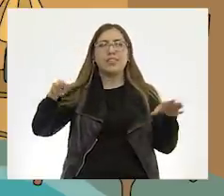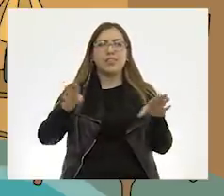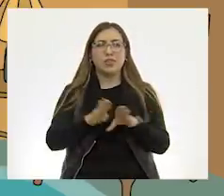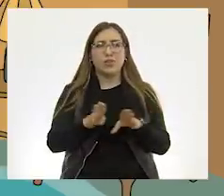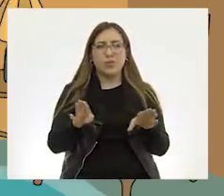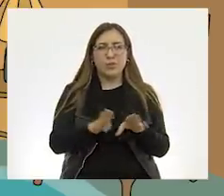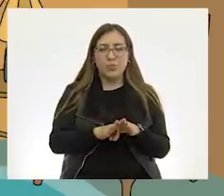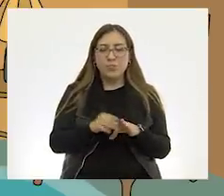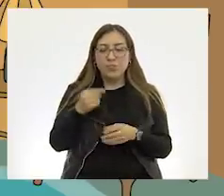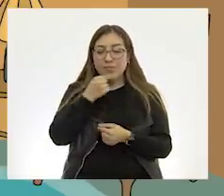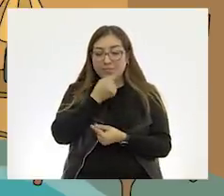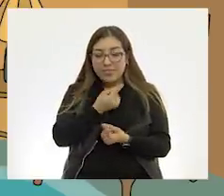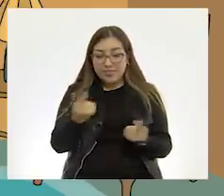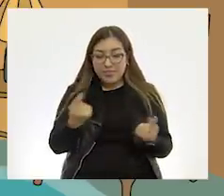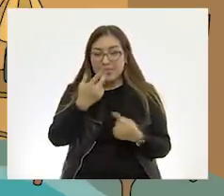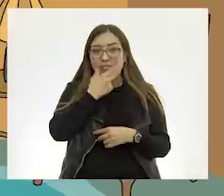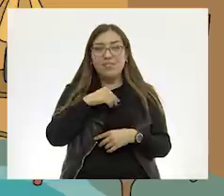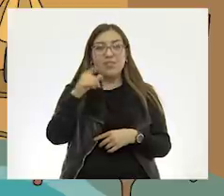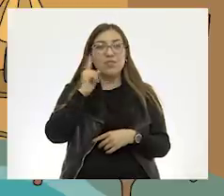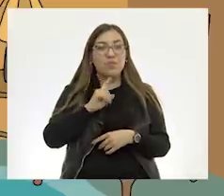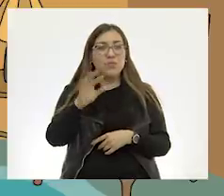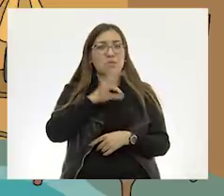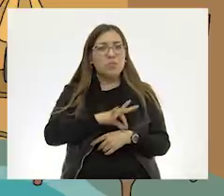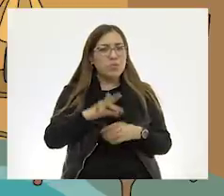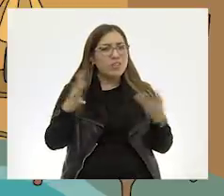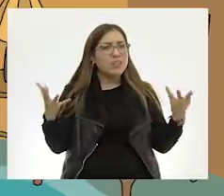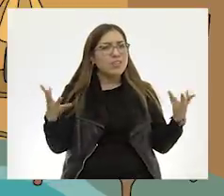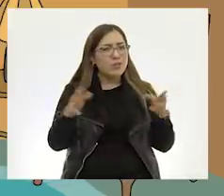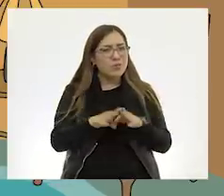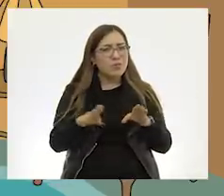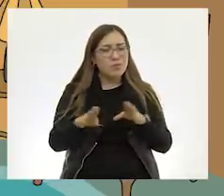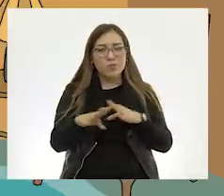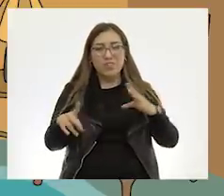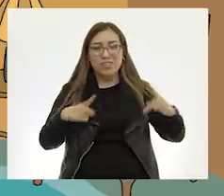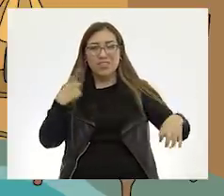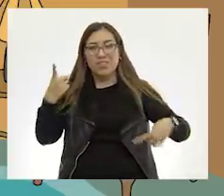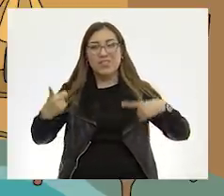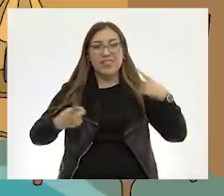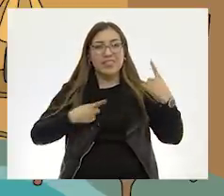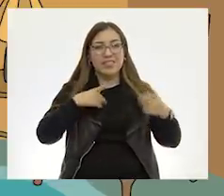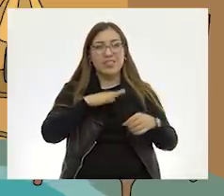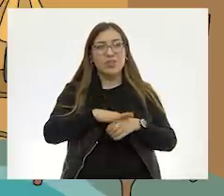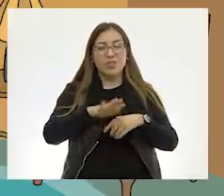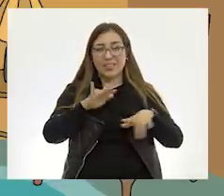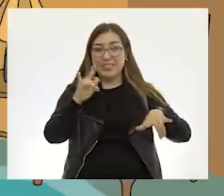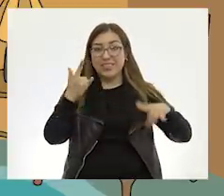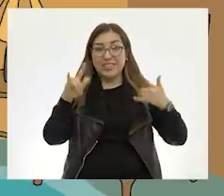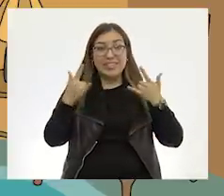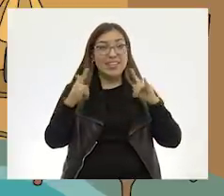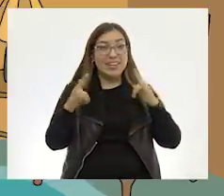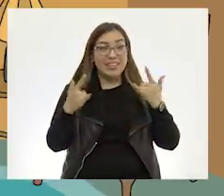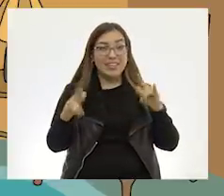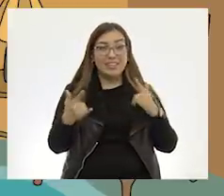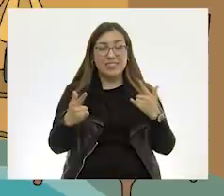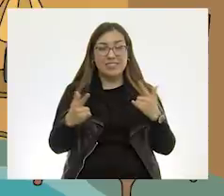las chamacas y a los chamacos, pues pueden ser los títeres. Títeres de toda la vida, ¿no? Que se pueden hacer